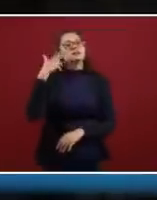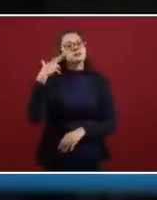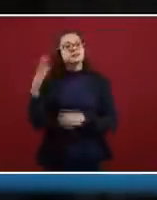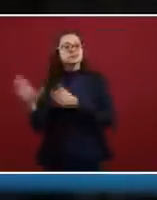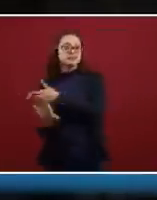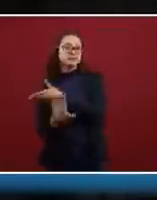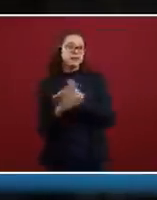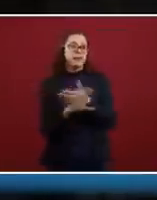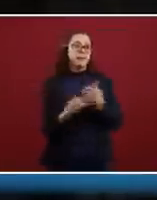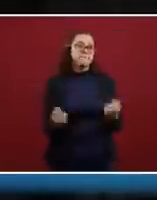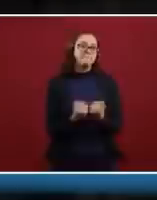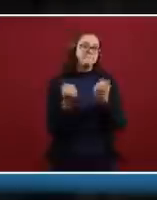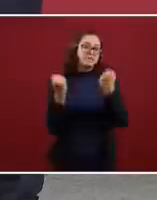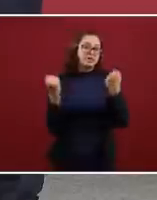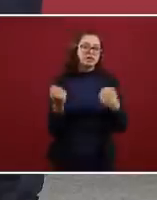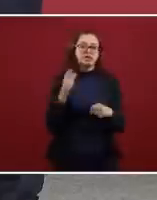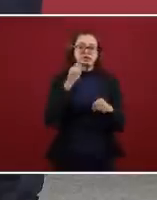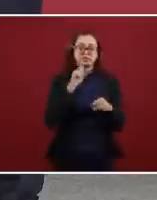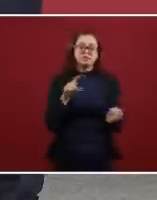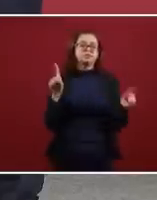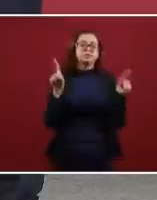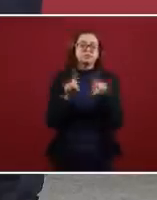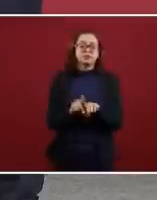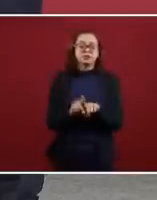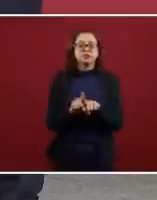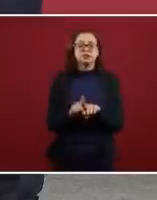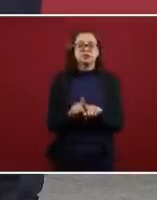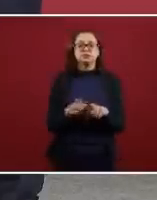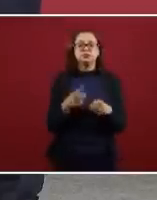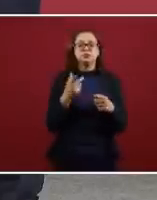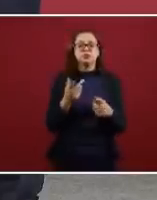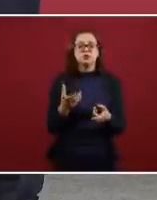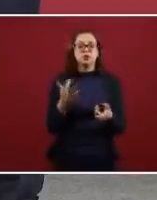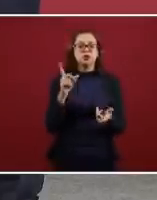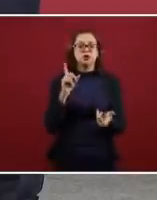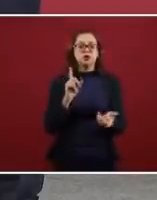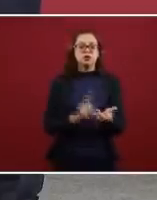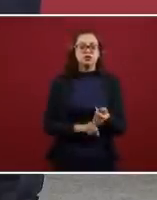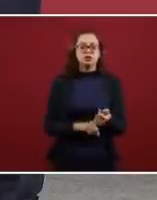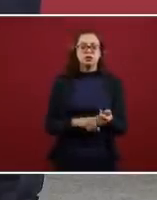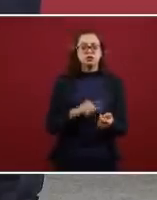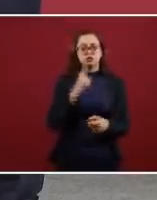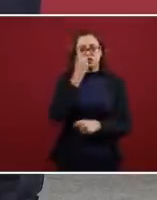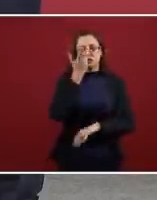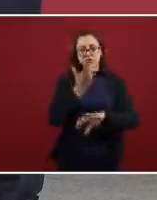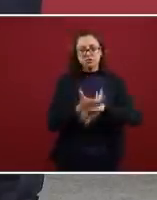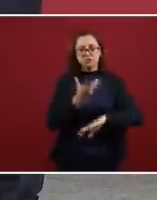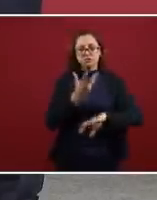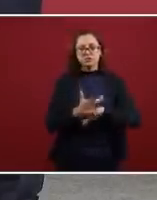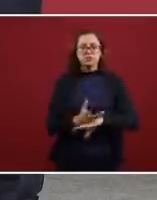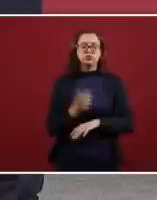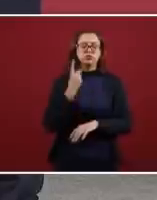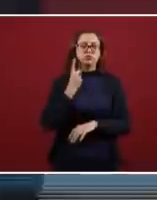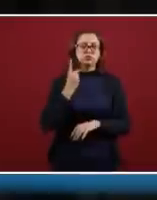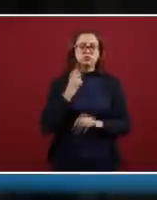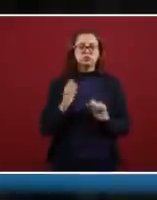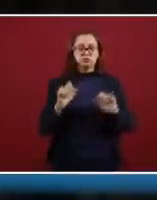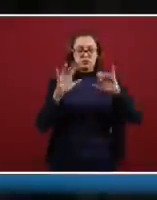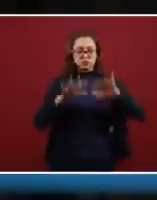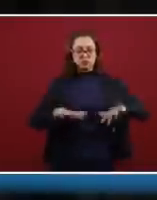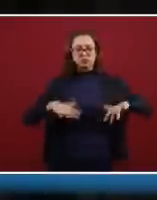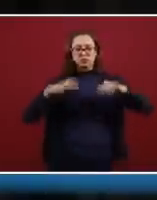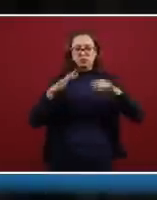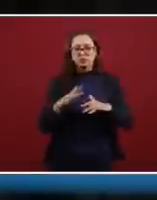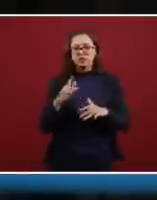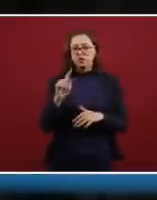también hablan de el estancamiento que hay en el congreso norteamericano del para la aprobación